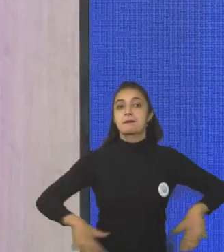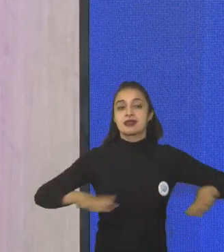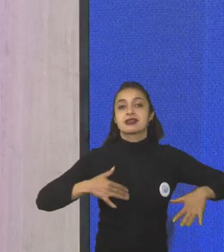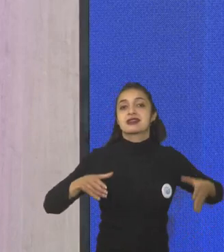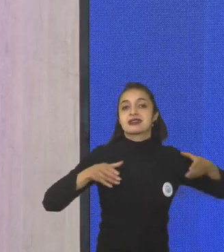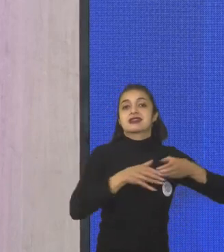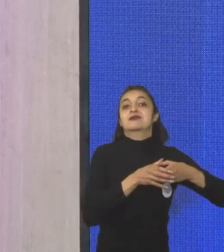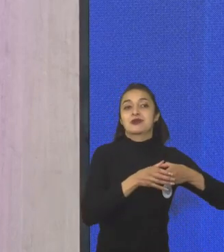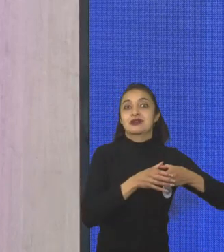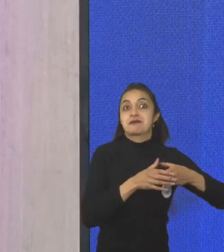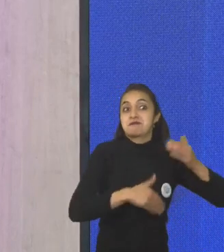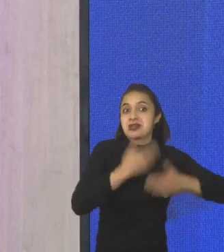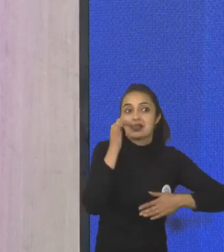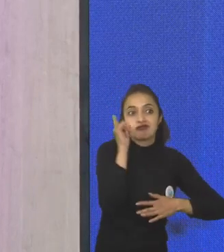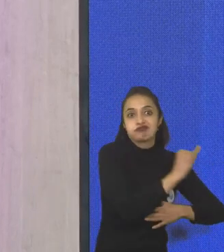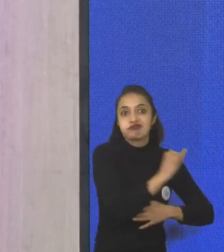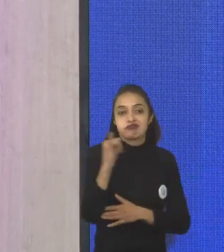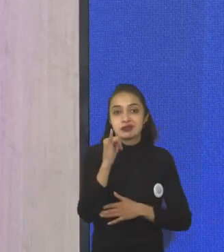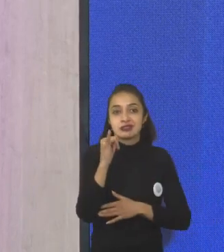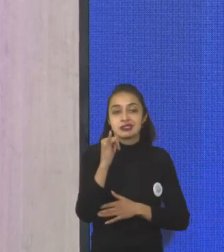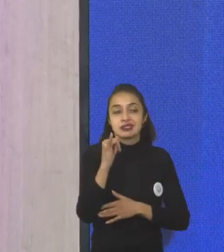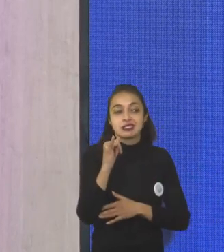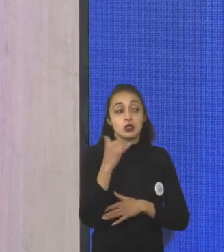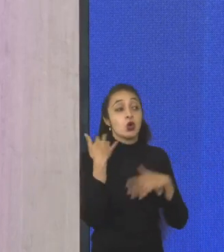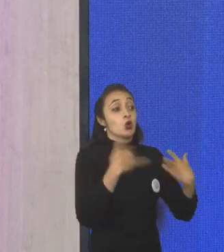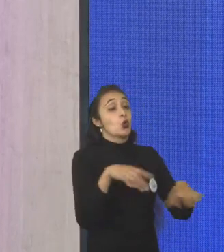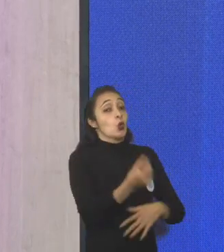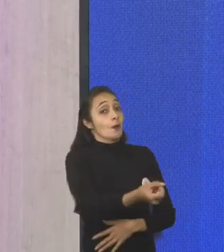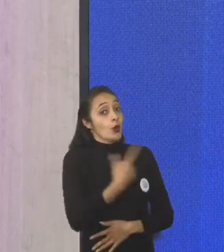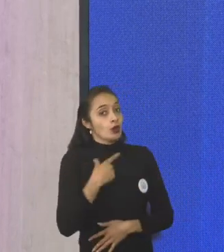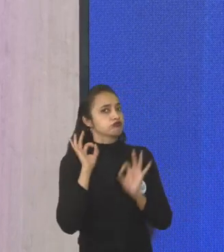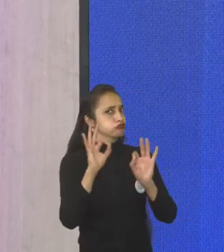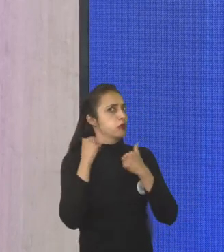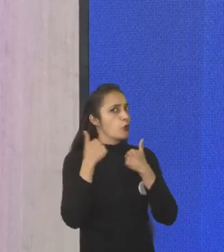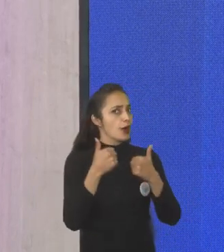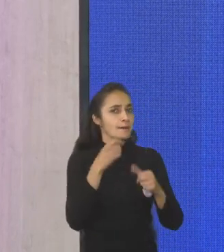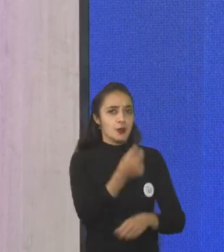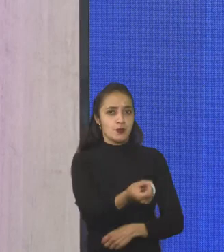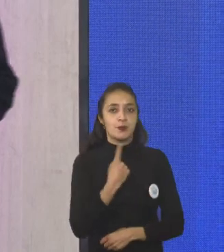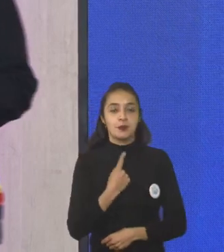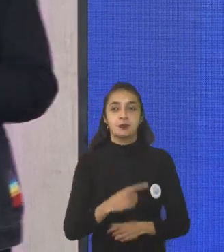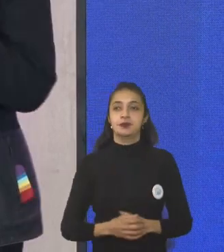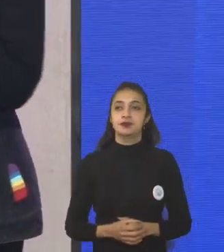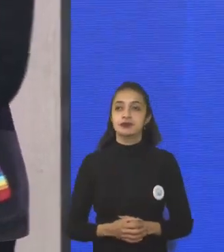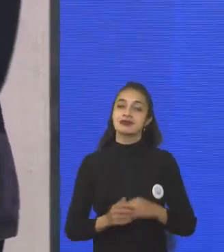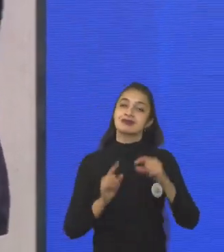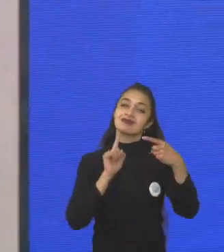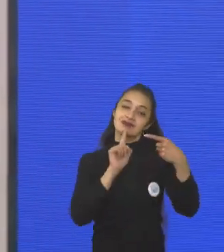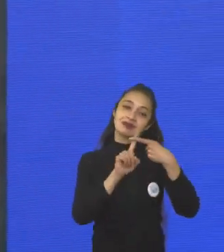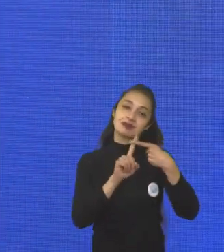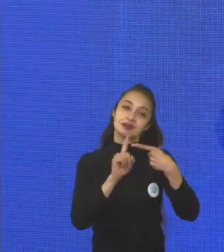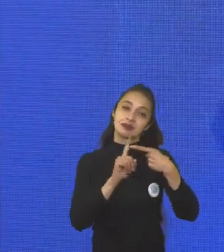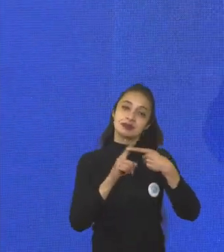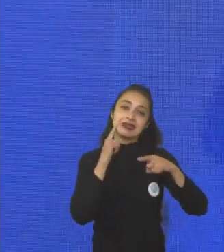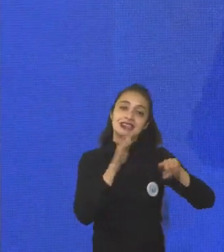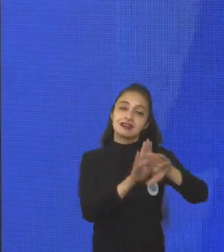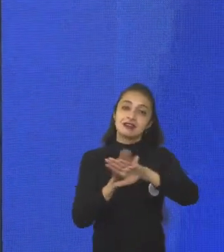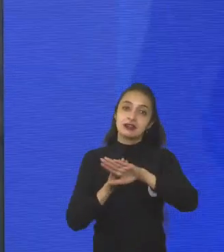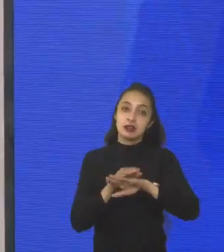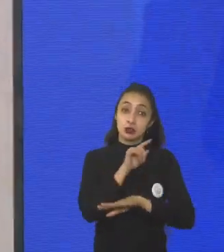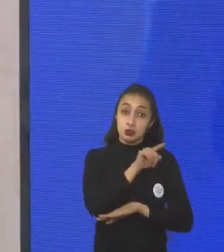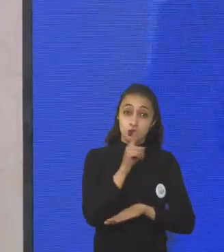equipo en estas producciones y rodajes. Ush, esa es una muy buena pregunta. Mira, primero que todo yo te digo una cosa. ¿Tú